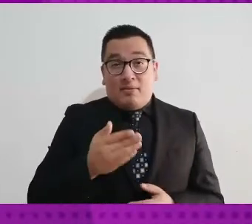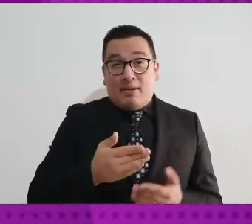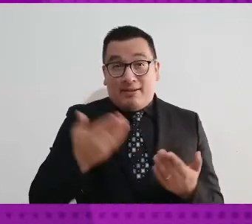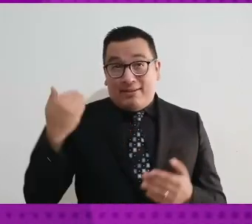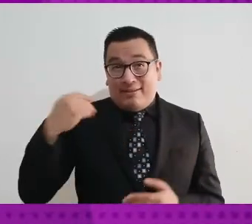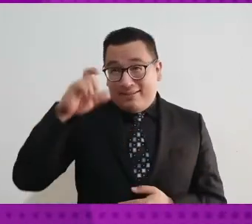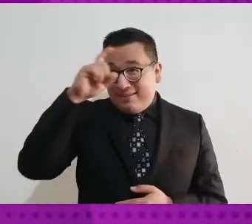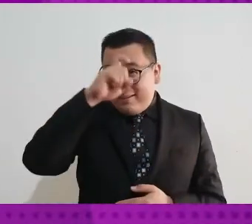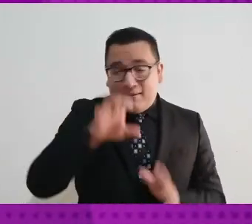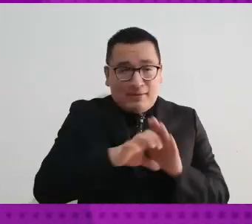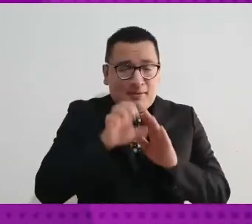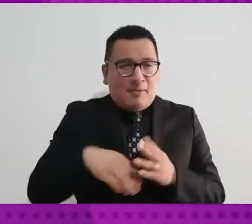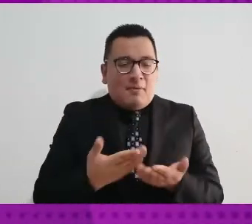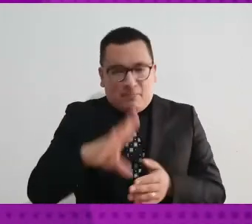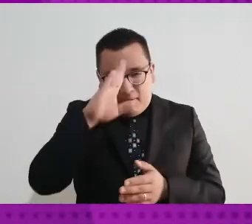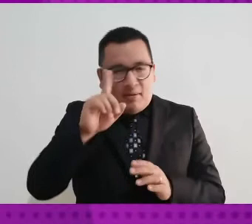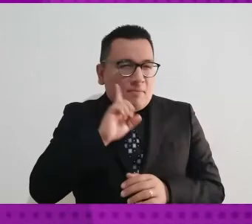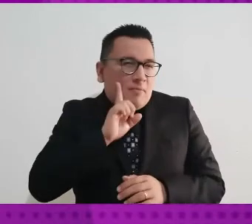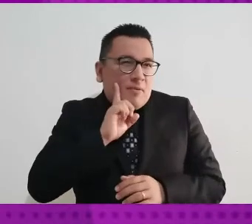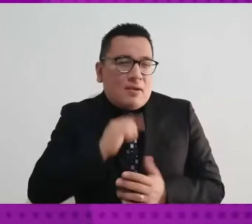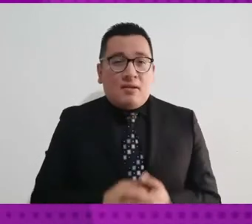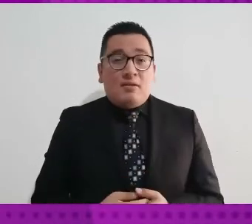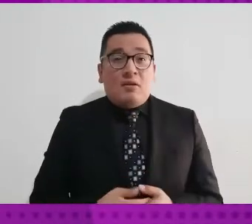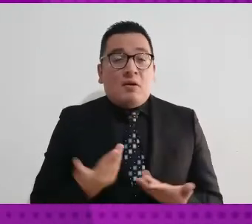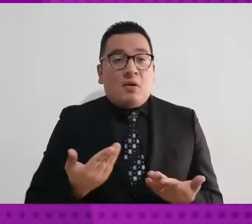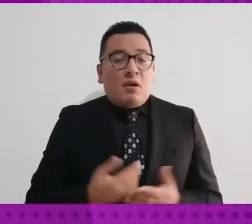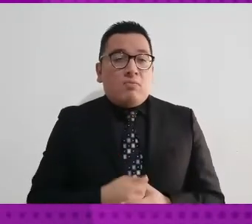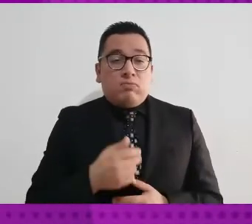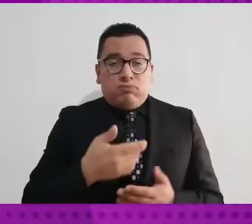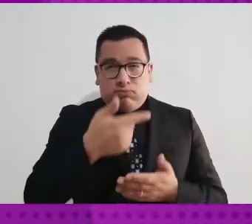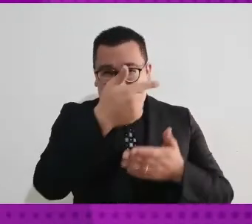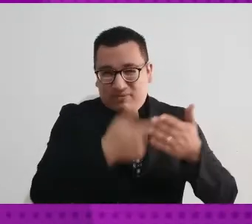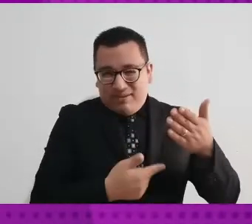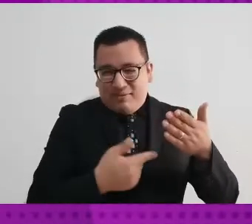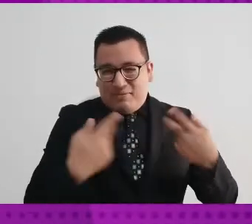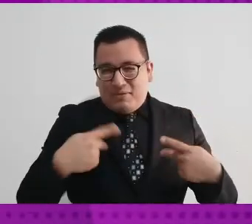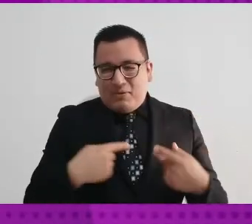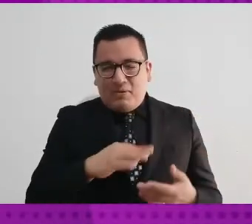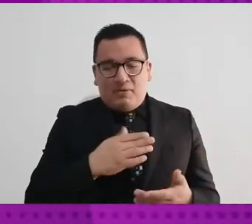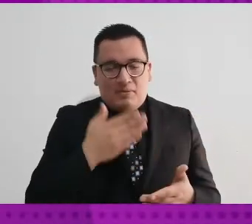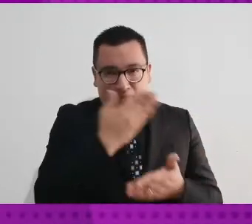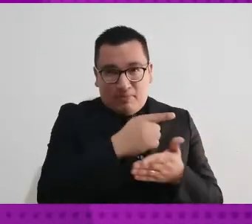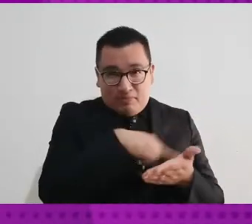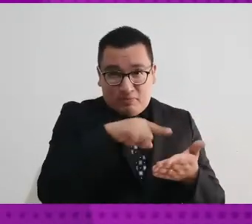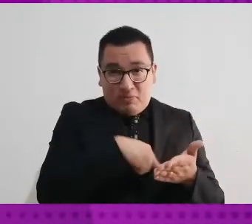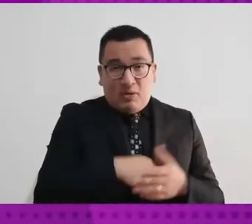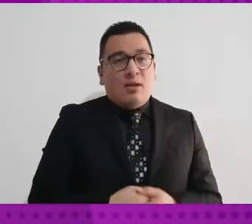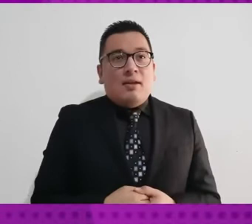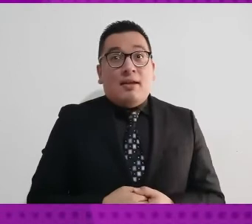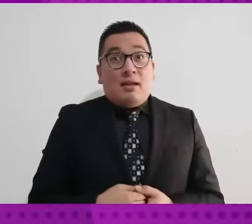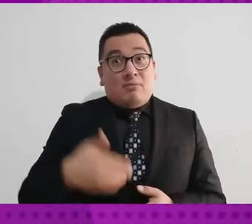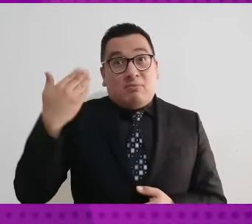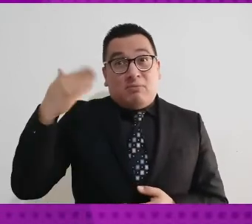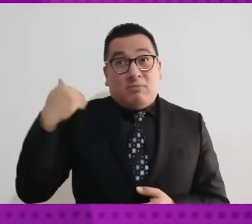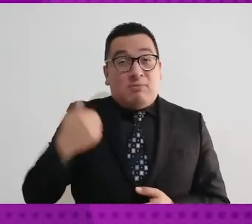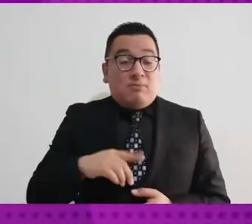Particularmente, imagínate tú lo que significa para las mujeres que hoy son más del 50% de la lista nominal. Antes no podían votar. Y no hace